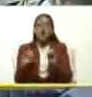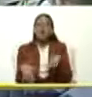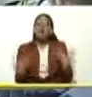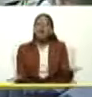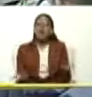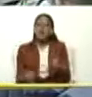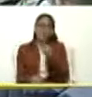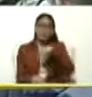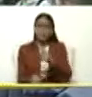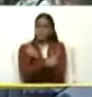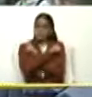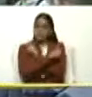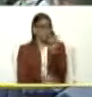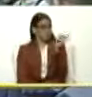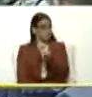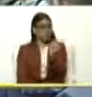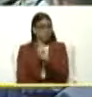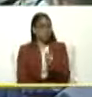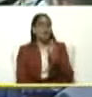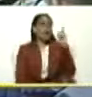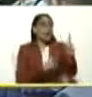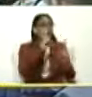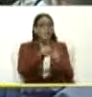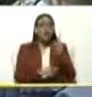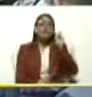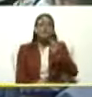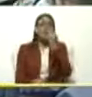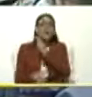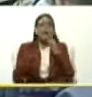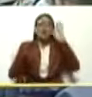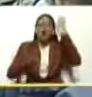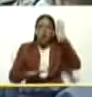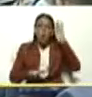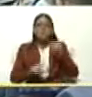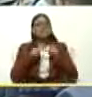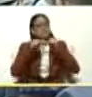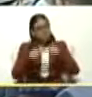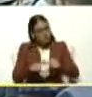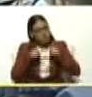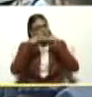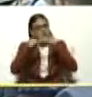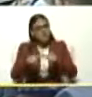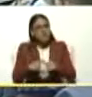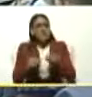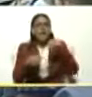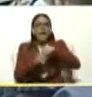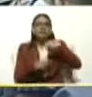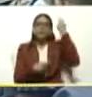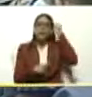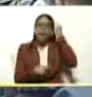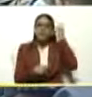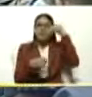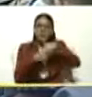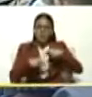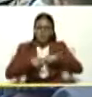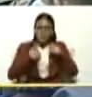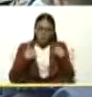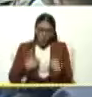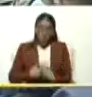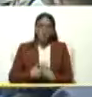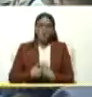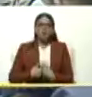nadie. Cada quien tiene que tener su compromiso bien sellado en su mente, en su corazón